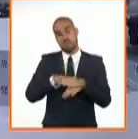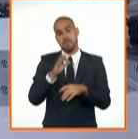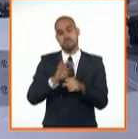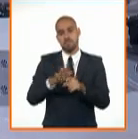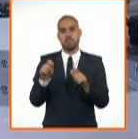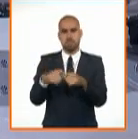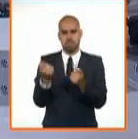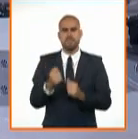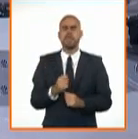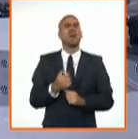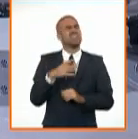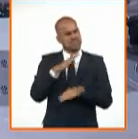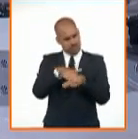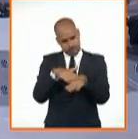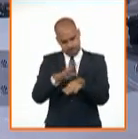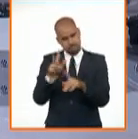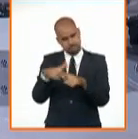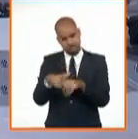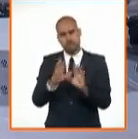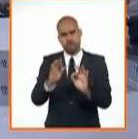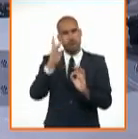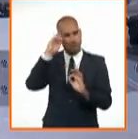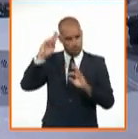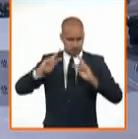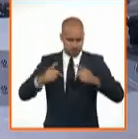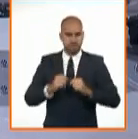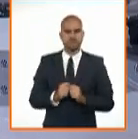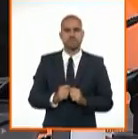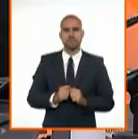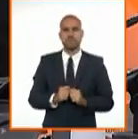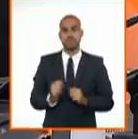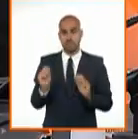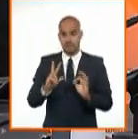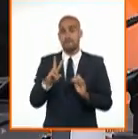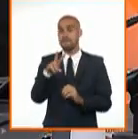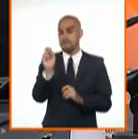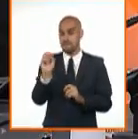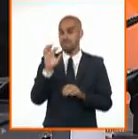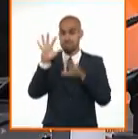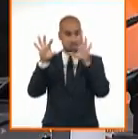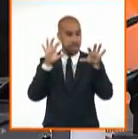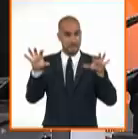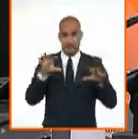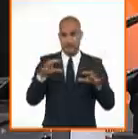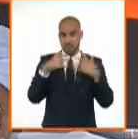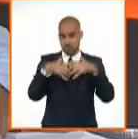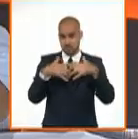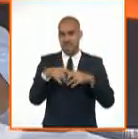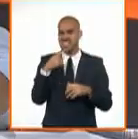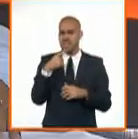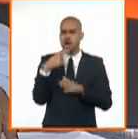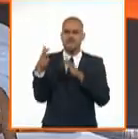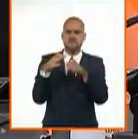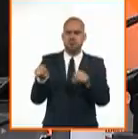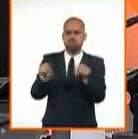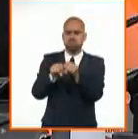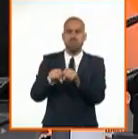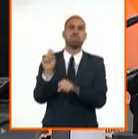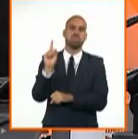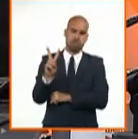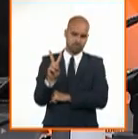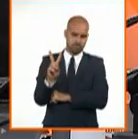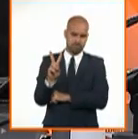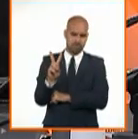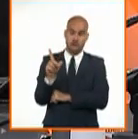recapitular entonces de los 20 bloques que tenemos en las termoeléctricas que están funcionando 12 12 y esos 12 o se están